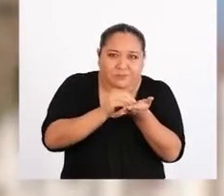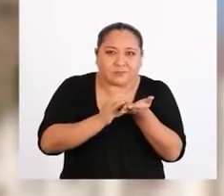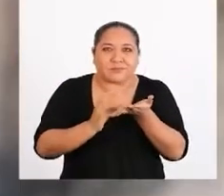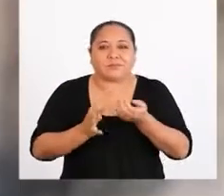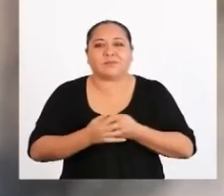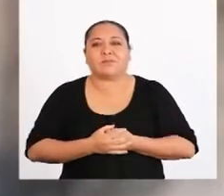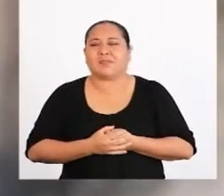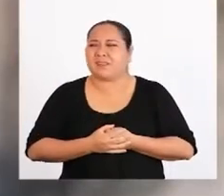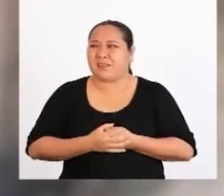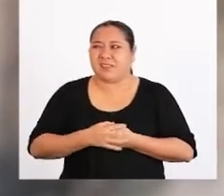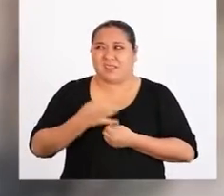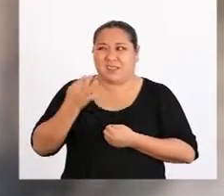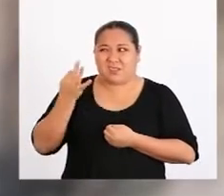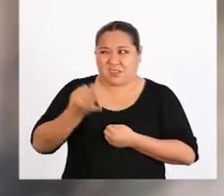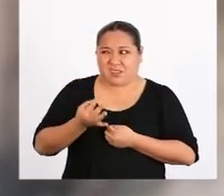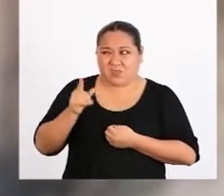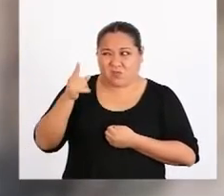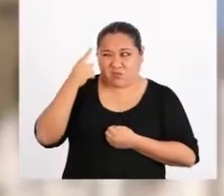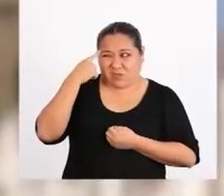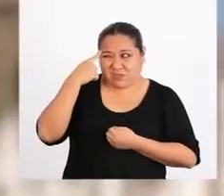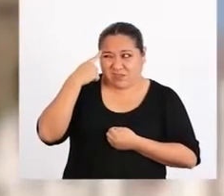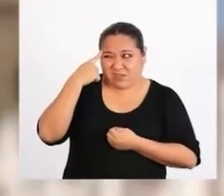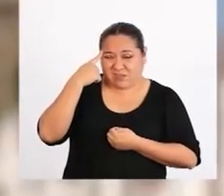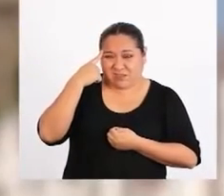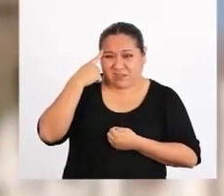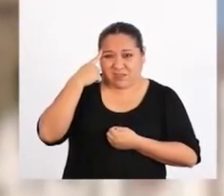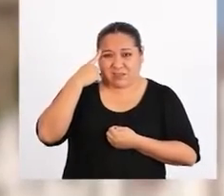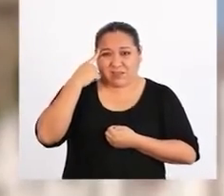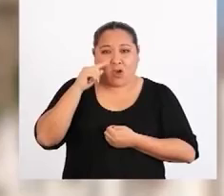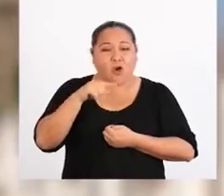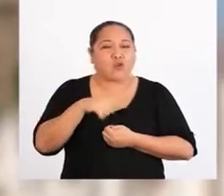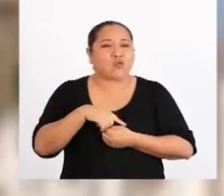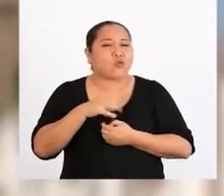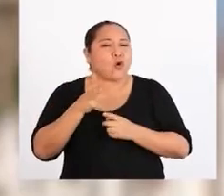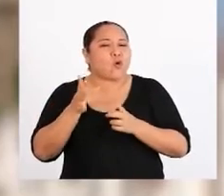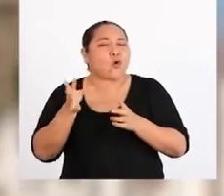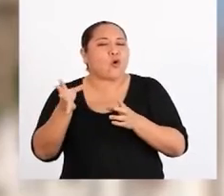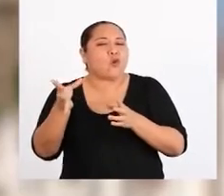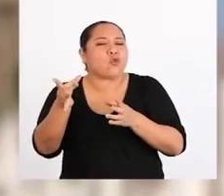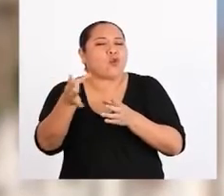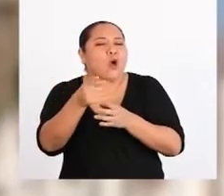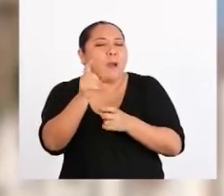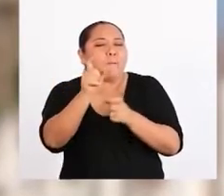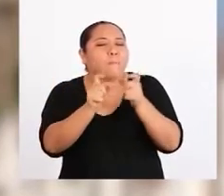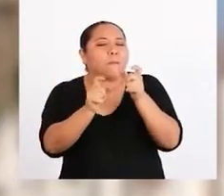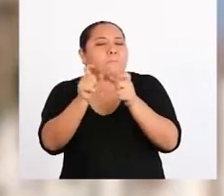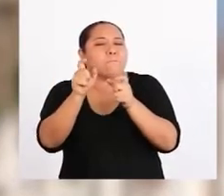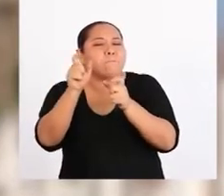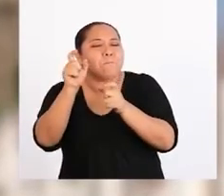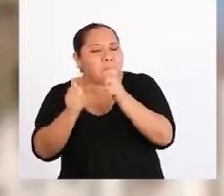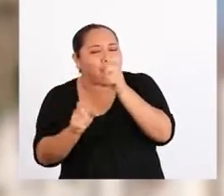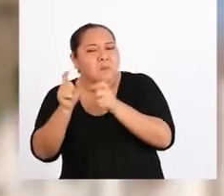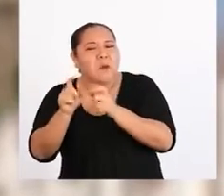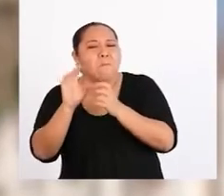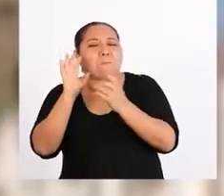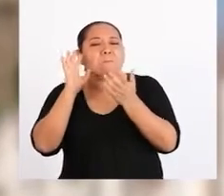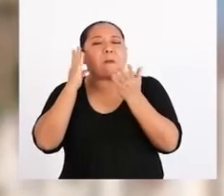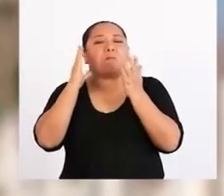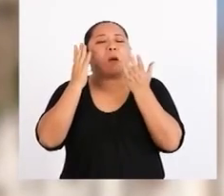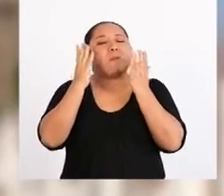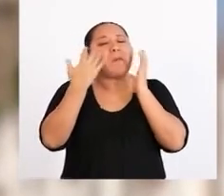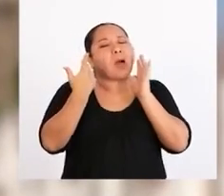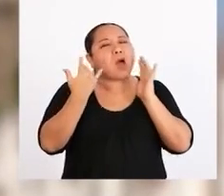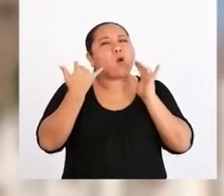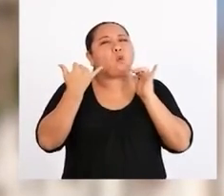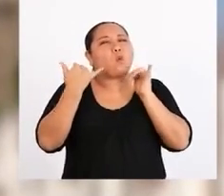mano. ¿De verdad? ¿Eso crees? Conquistar a una audiencia es como un